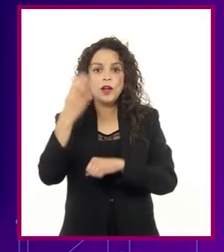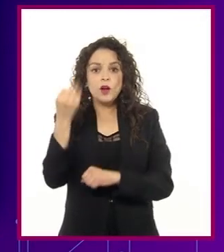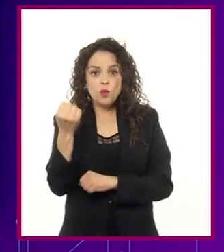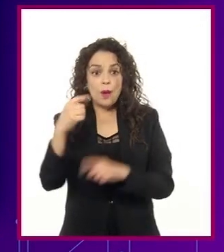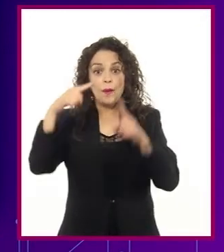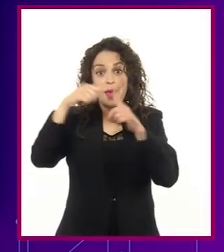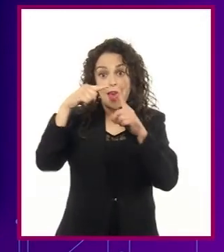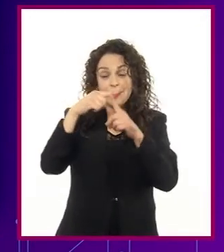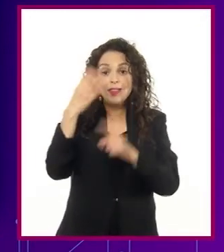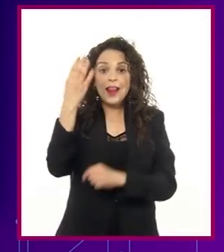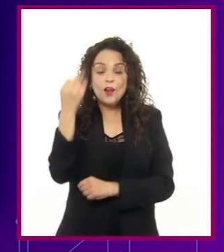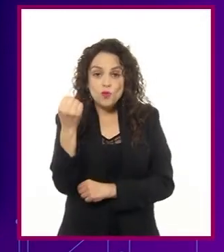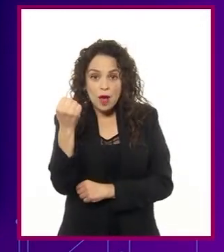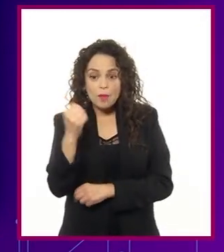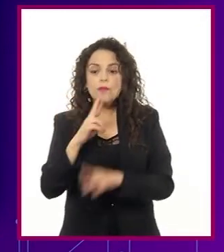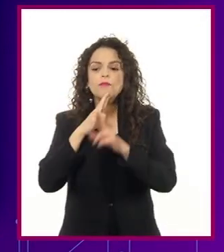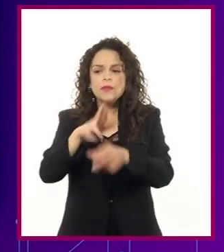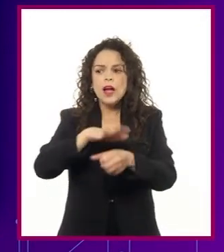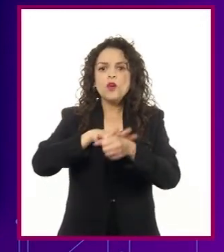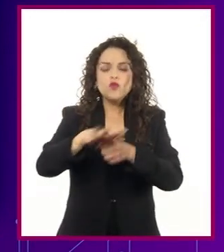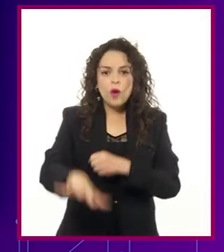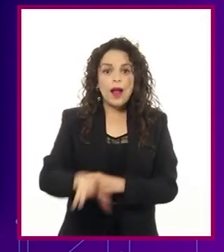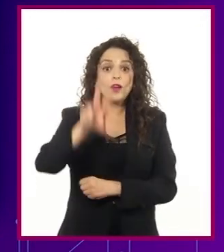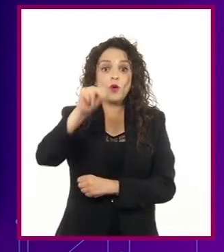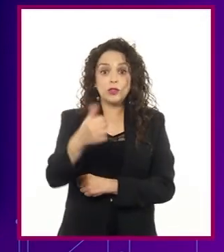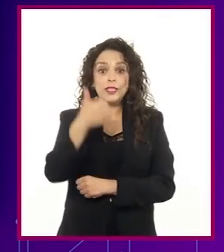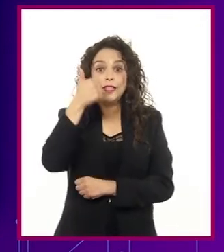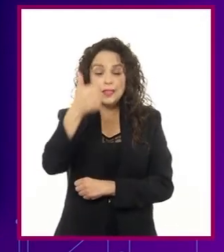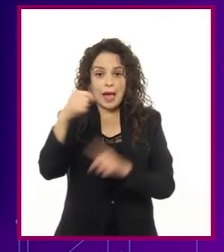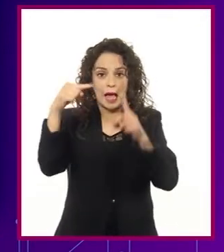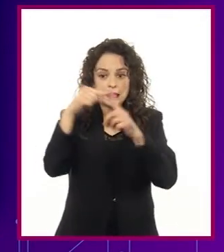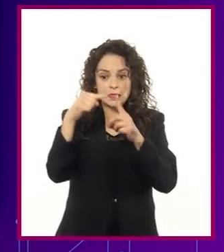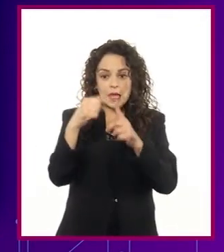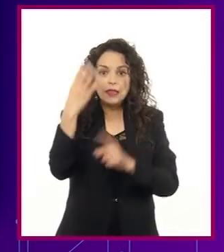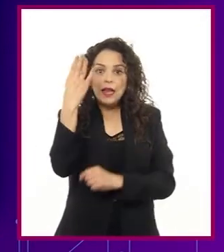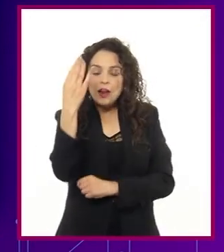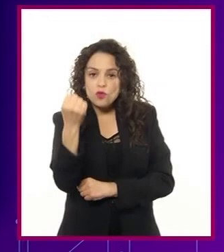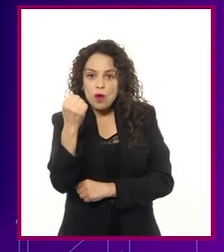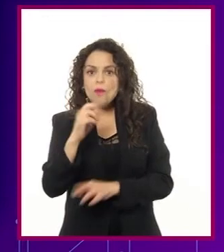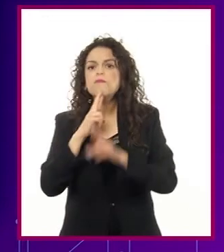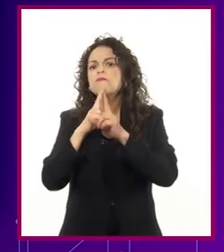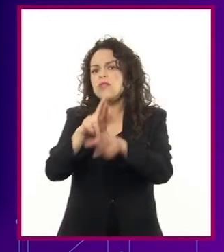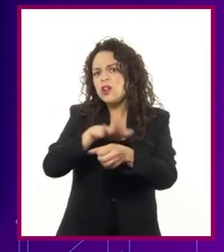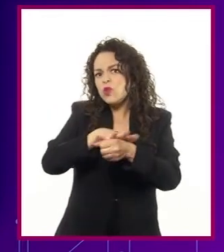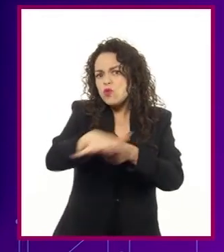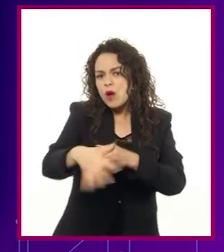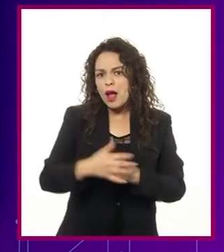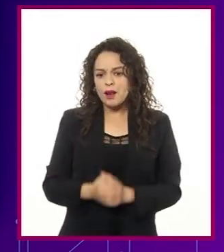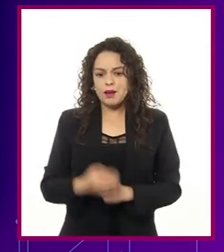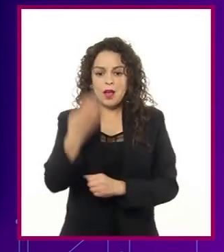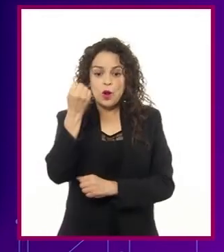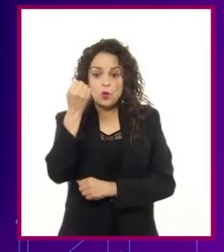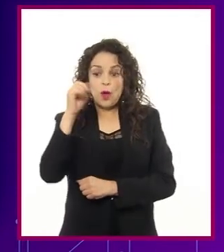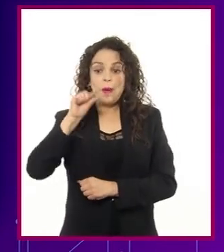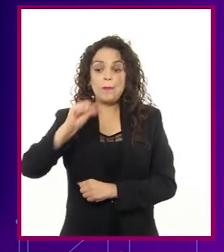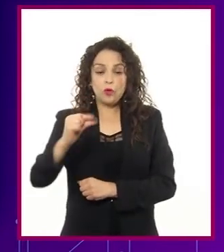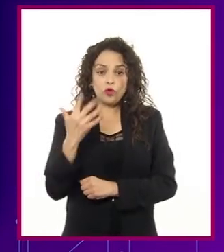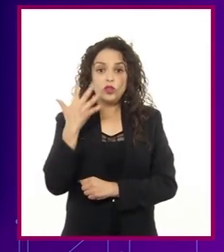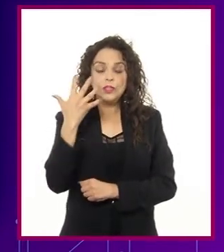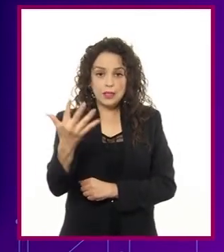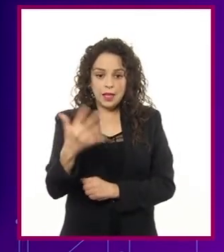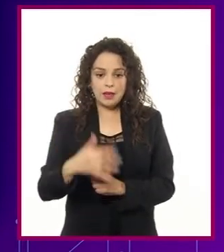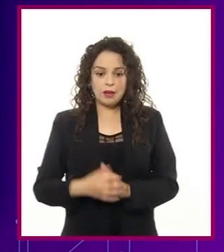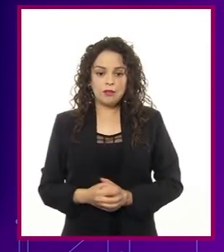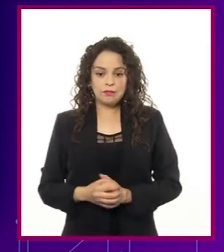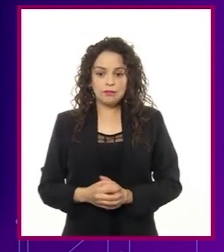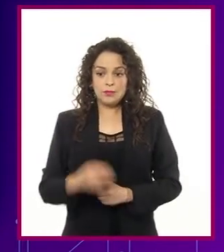9, igual a 86 entre 9, igual a 9.5. Al